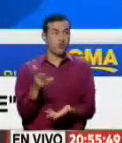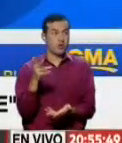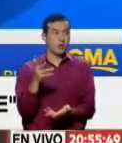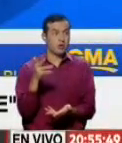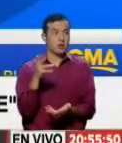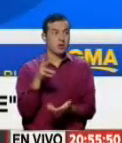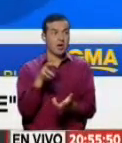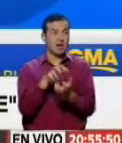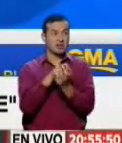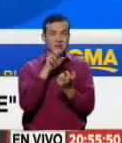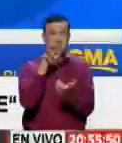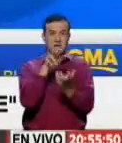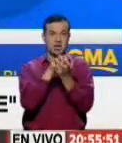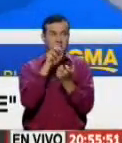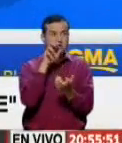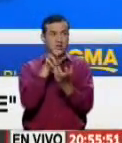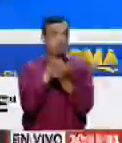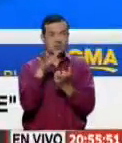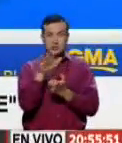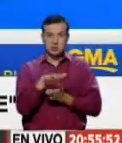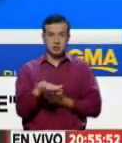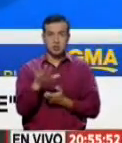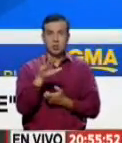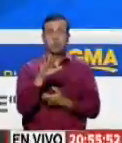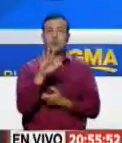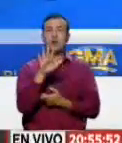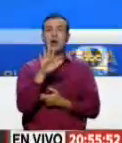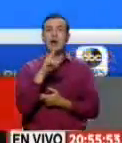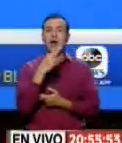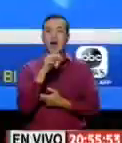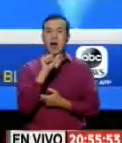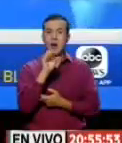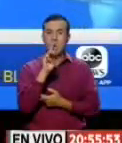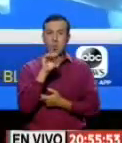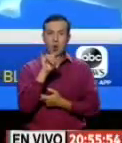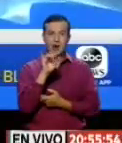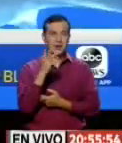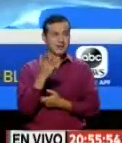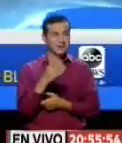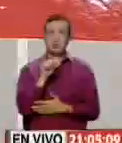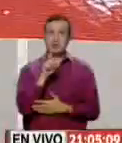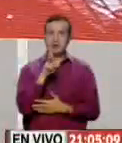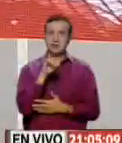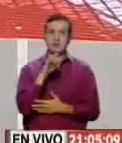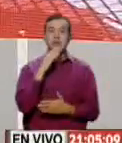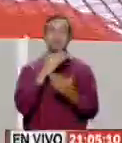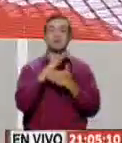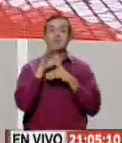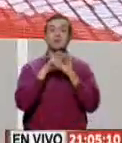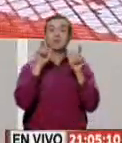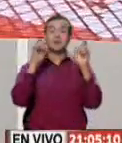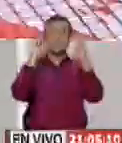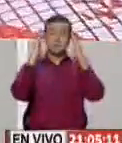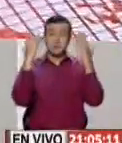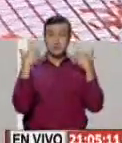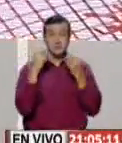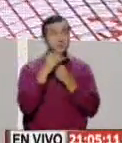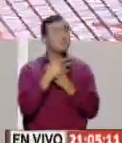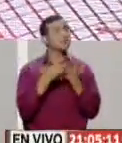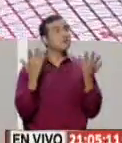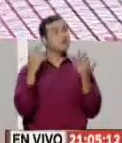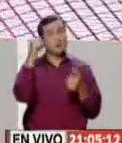devoraba los restos de un cachalote en las aguas de Oahu, Hawái. Fernanda Vera, Tele. Gracias a todos ustedes por